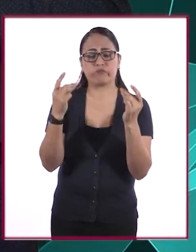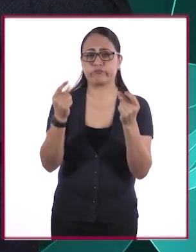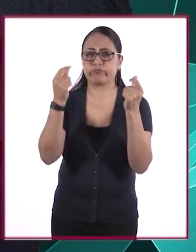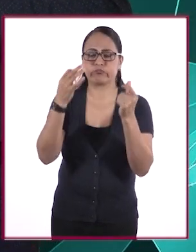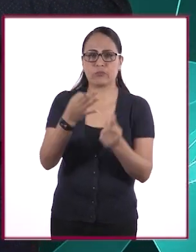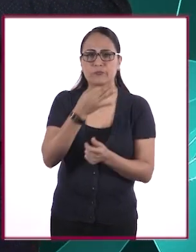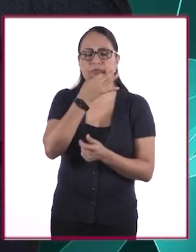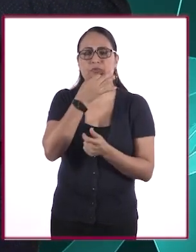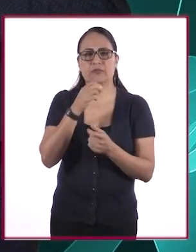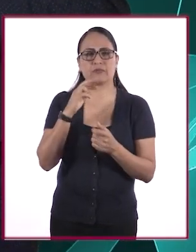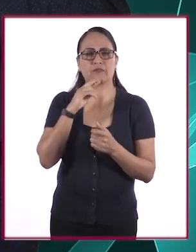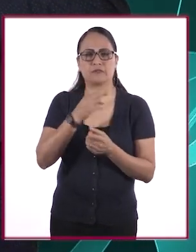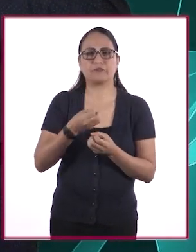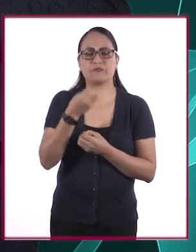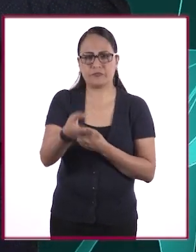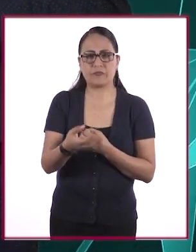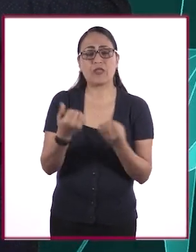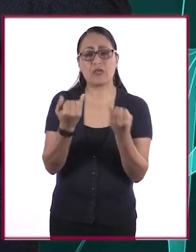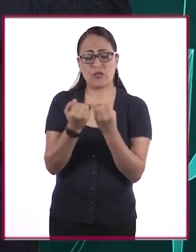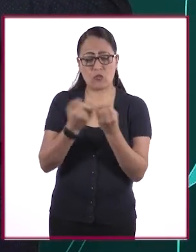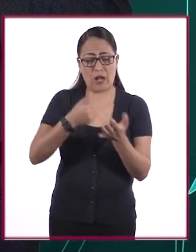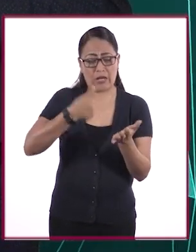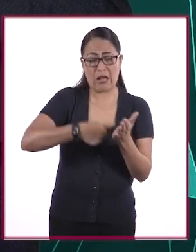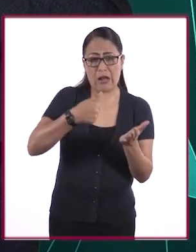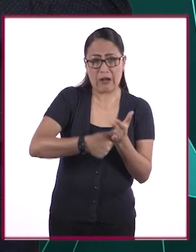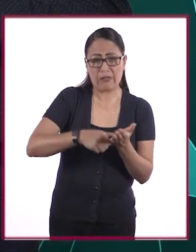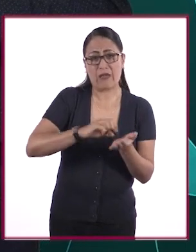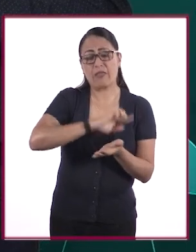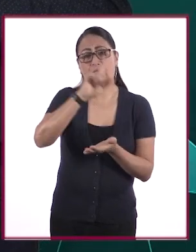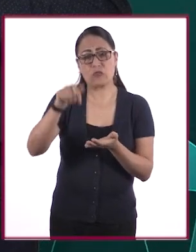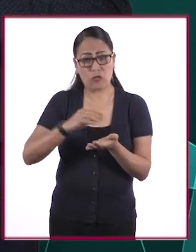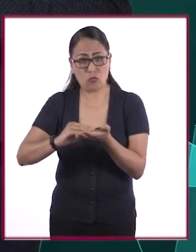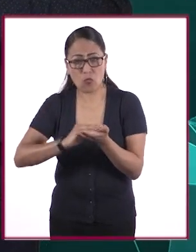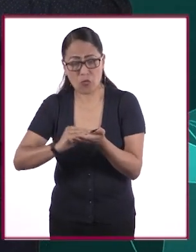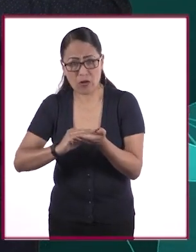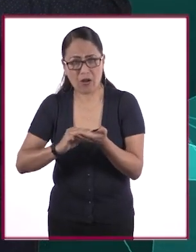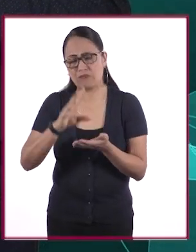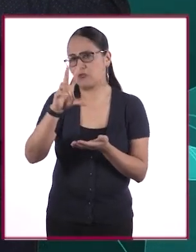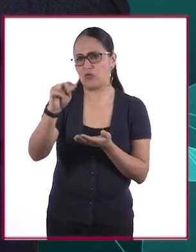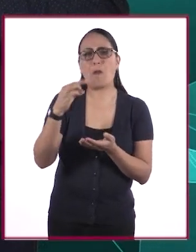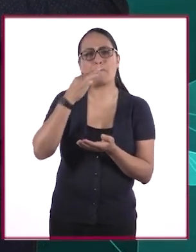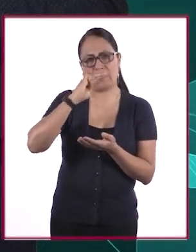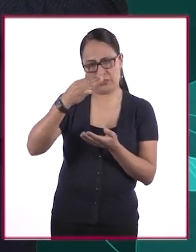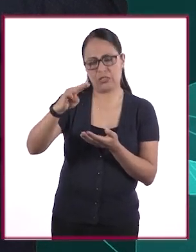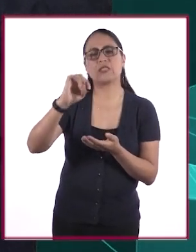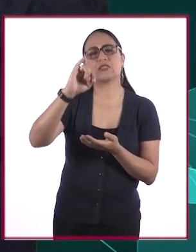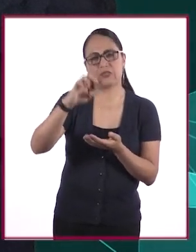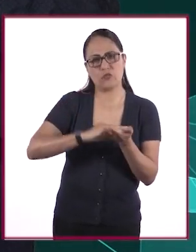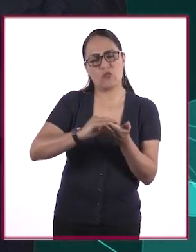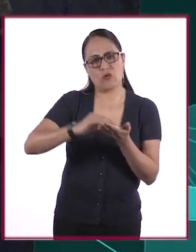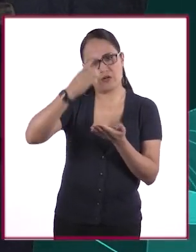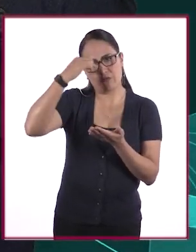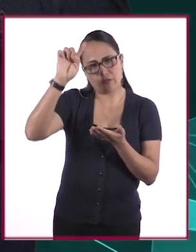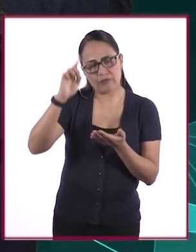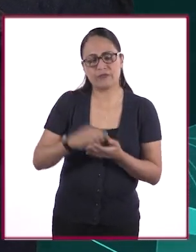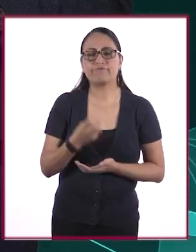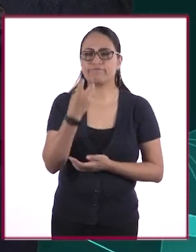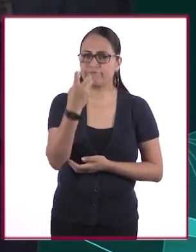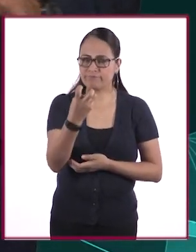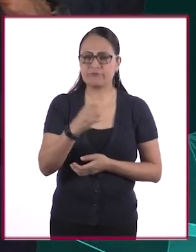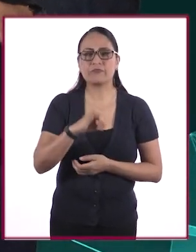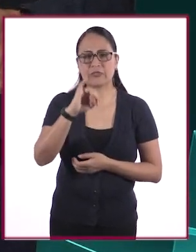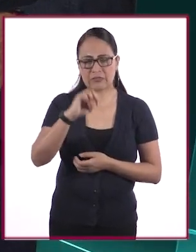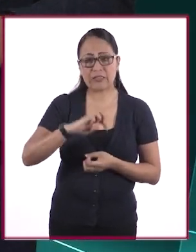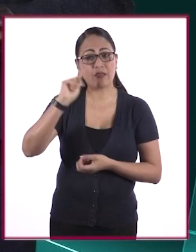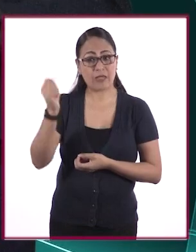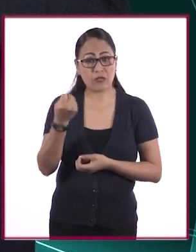manda un WhatsApp y llega al instante. Además, no podías mandar una carta y luego borrarla como ahora hacemos con los mensajes. Sí, tienes toda la razón, Shada.